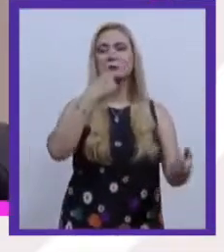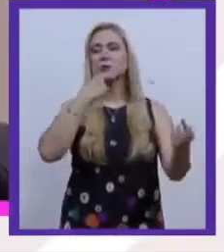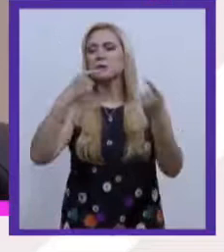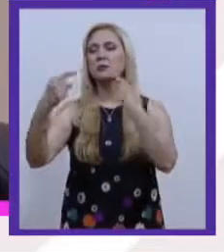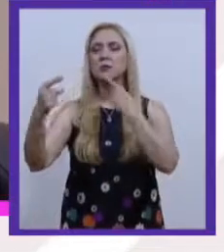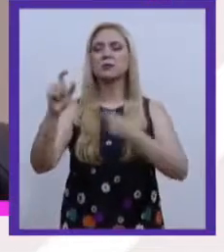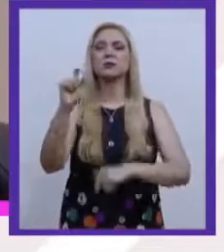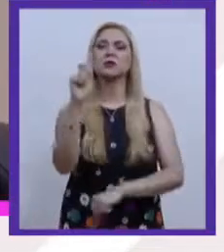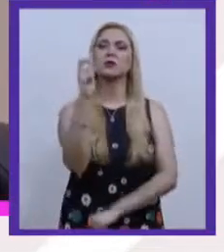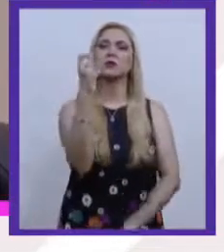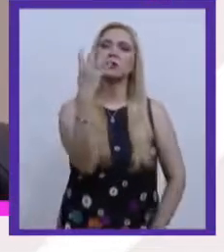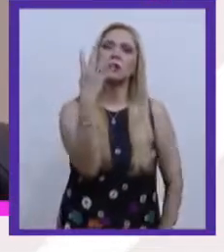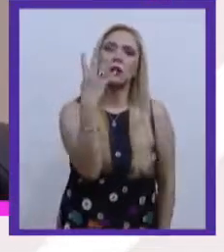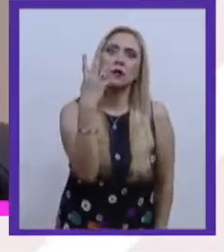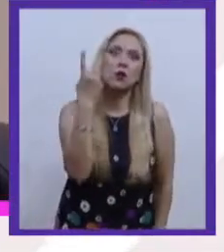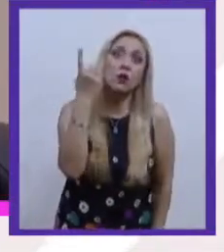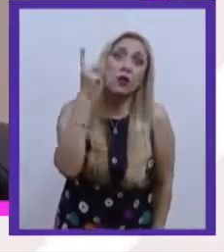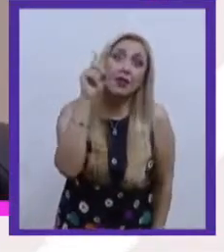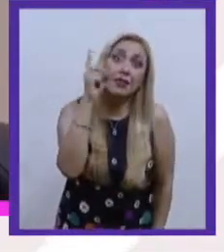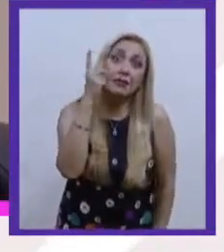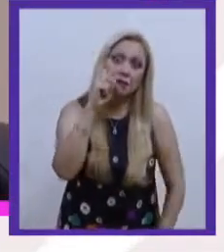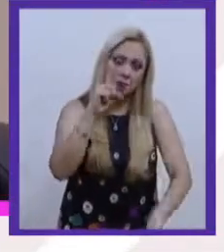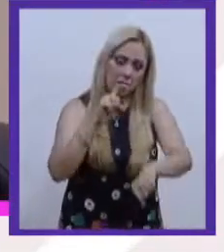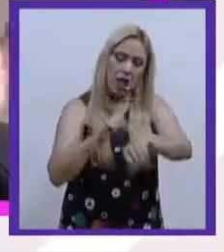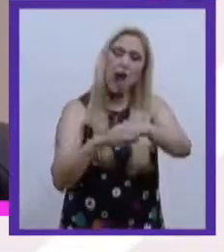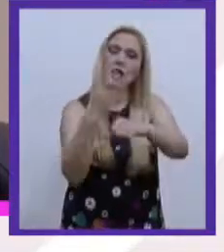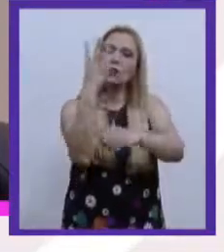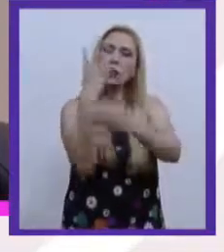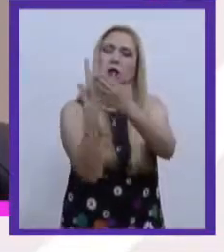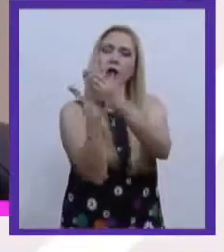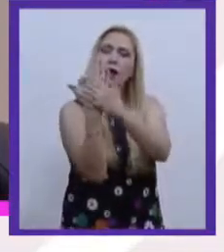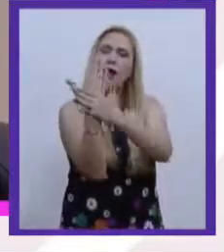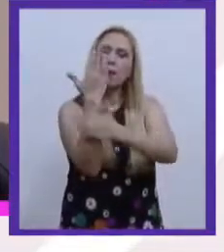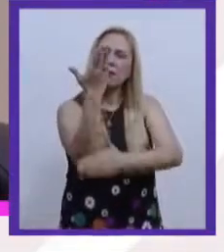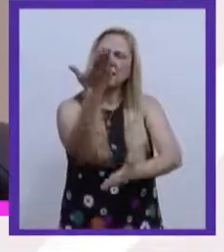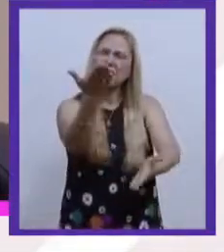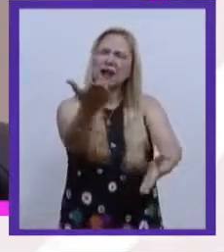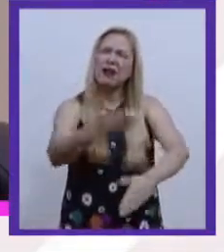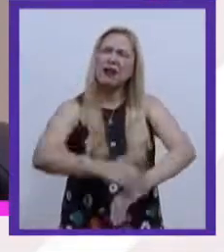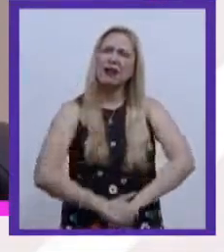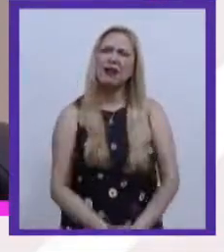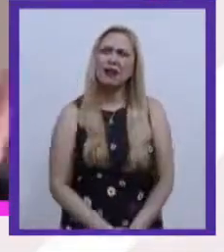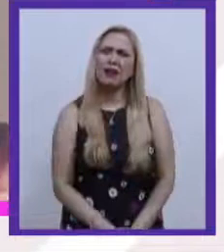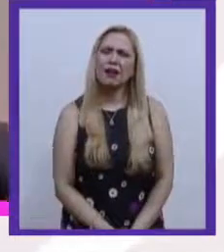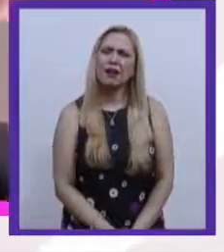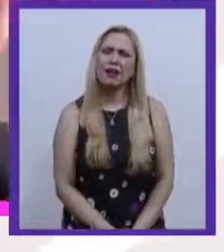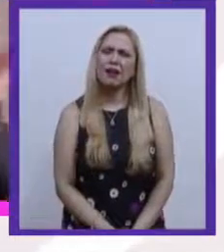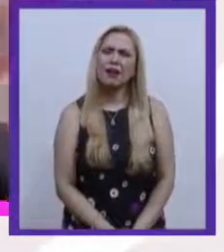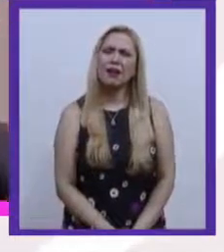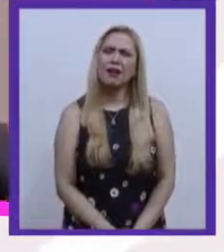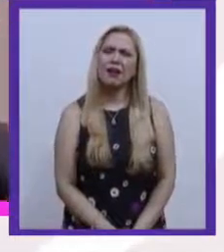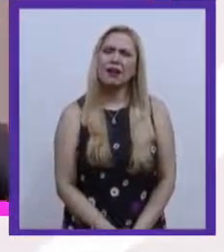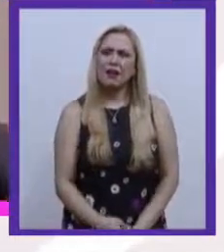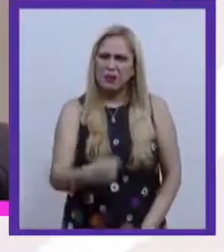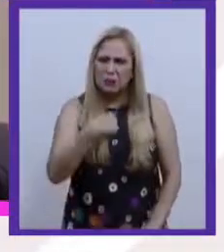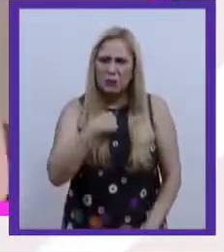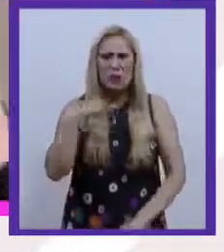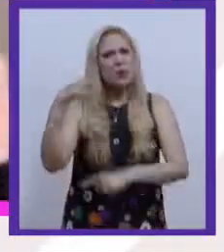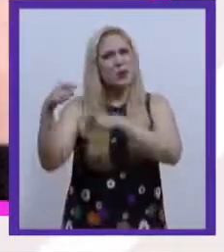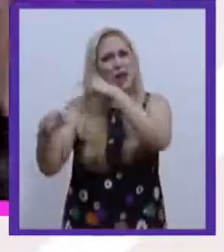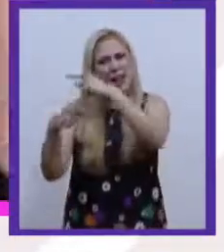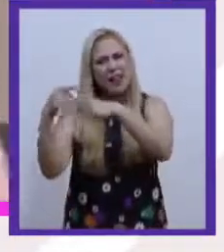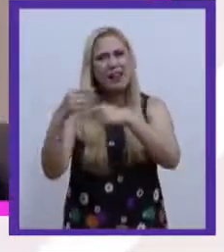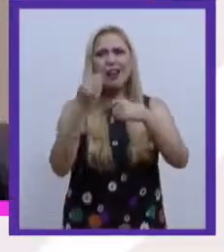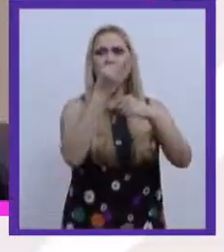24 de diciembre a las 4 de la mañana. Díganme esa hora con ese ánimo. ¿Quién era productivo?